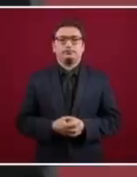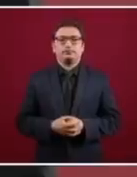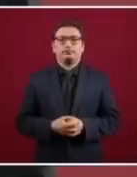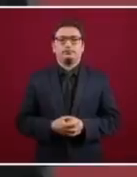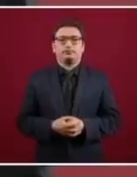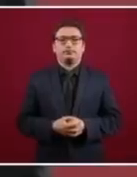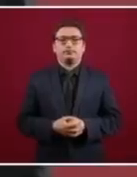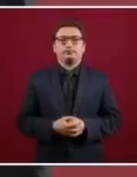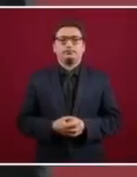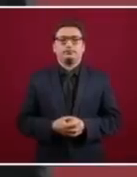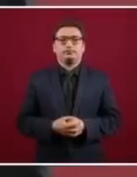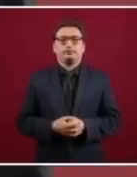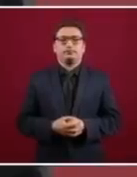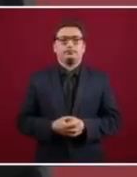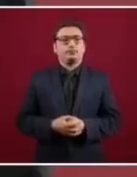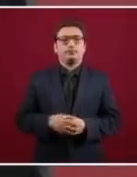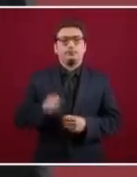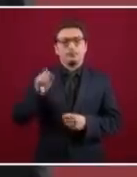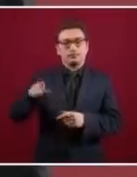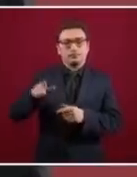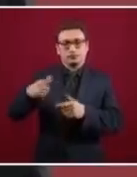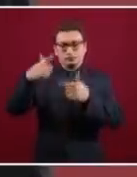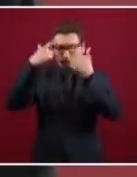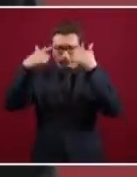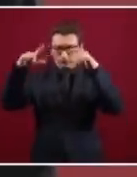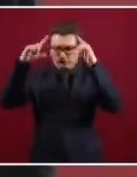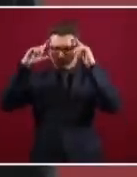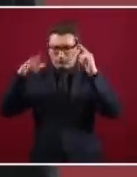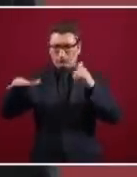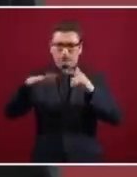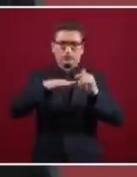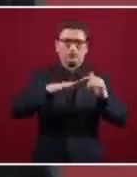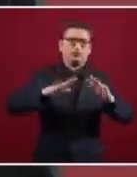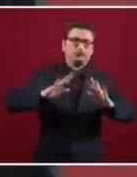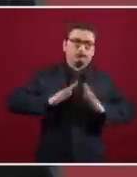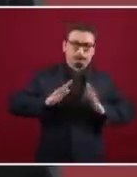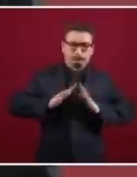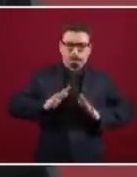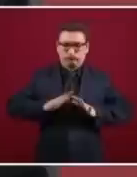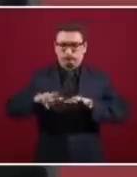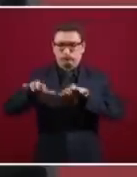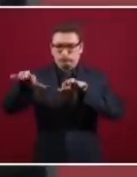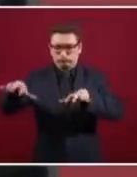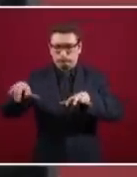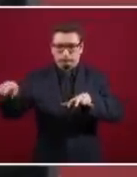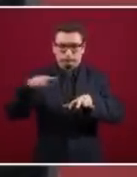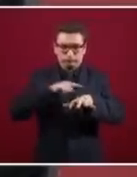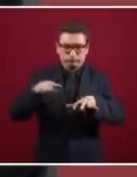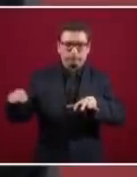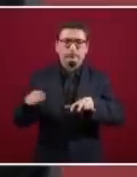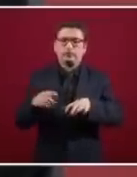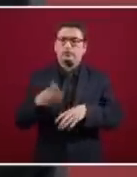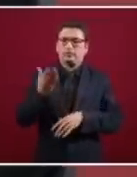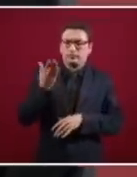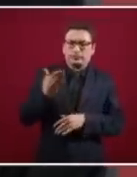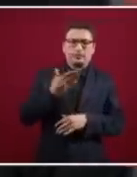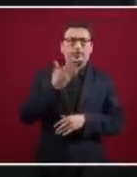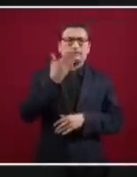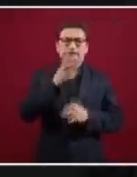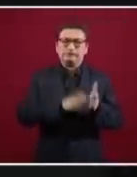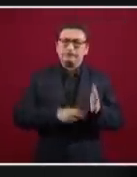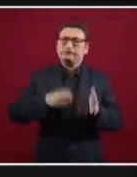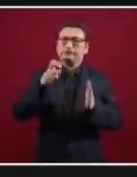tanto en la marina como en la secreta de la defensa se pedía la reforma